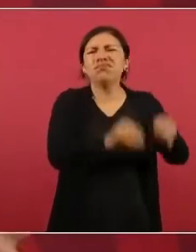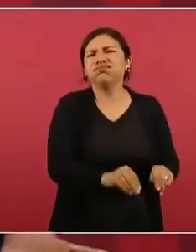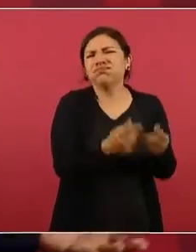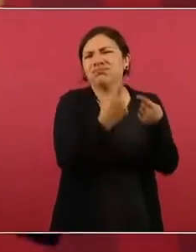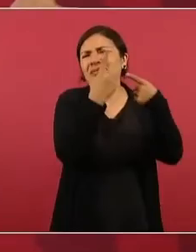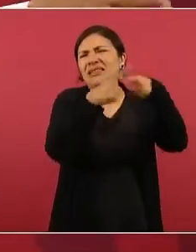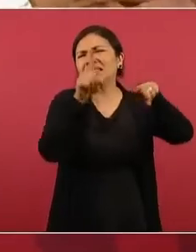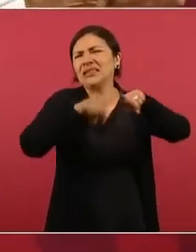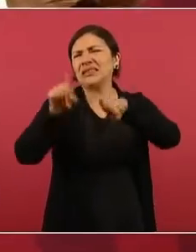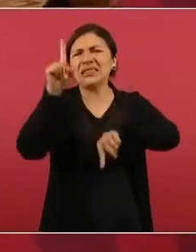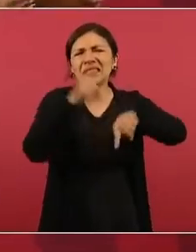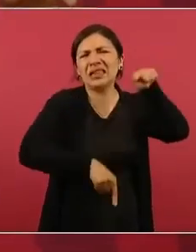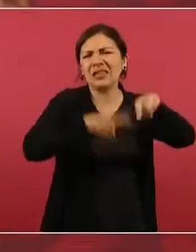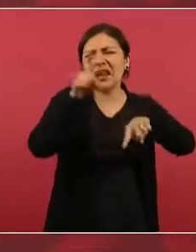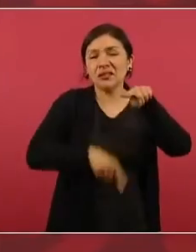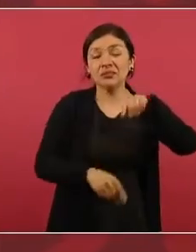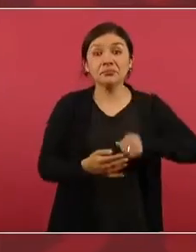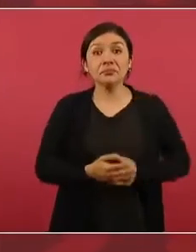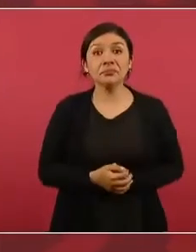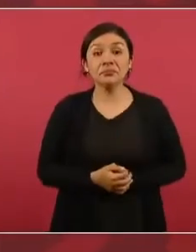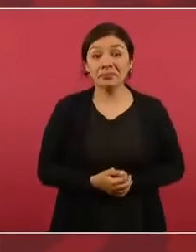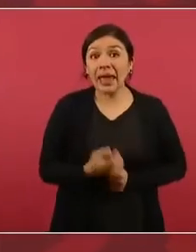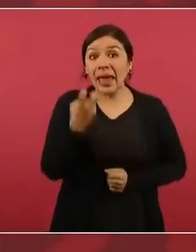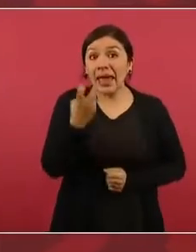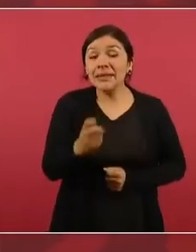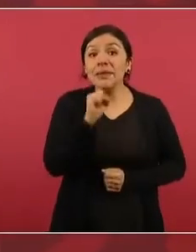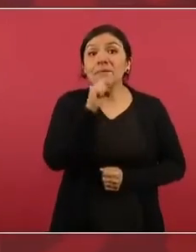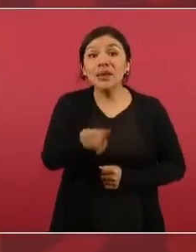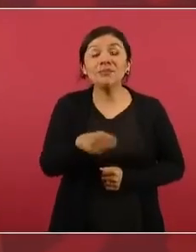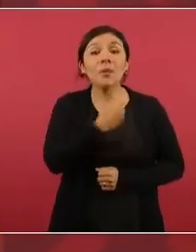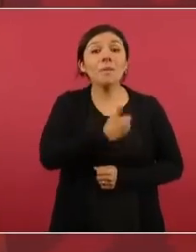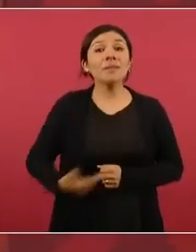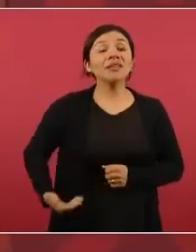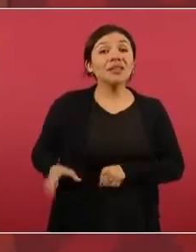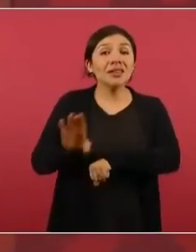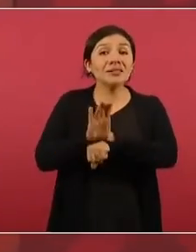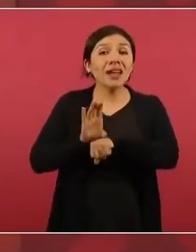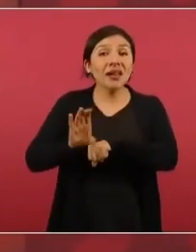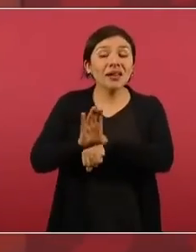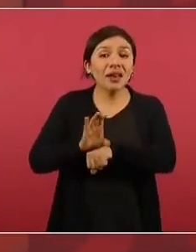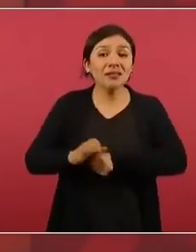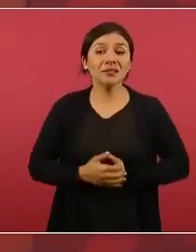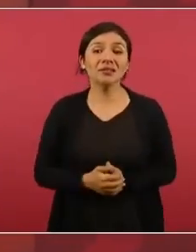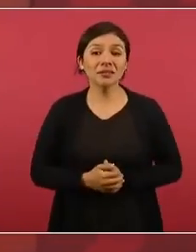Y todo eso es lo que hace Salinas.